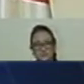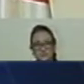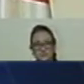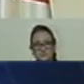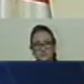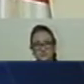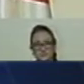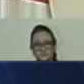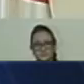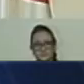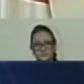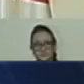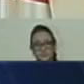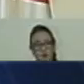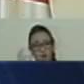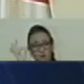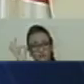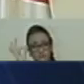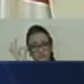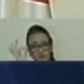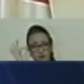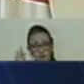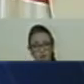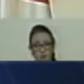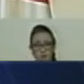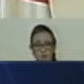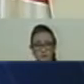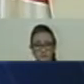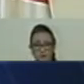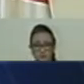Cuando se ha tratado de consejos legislativos, que son los